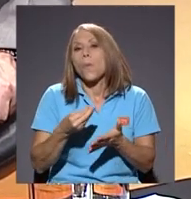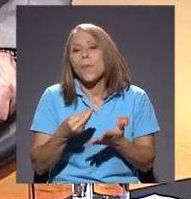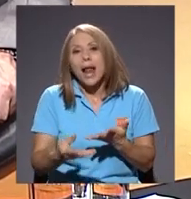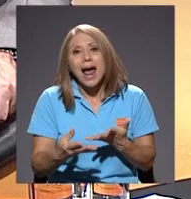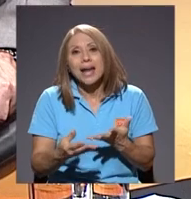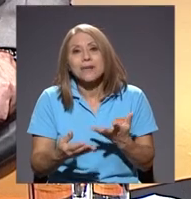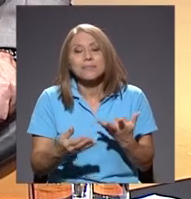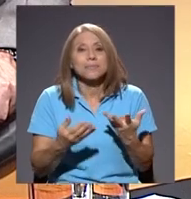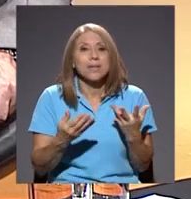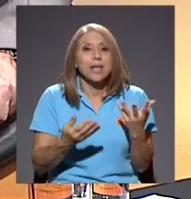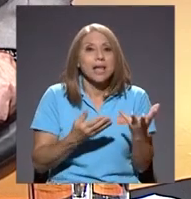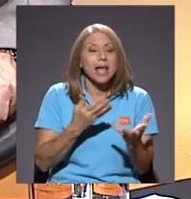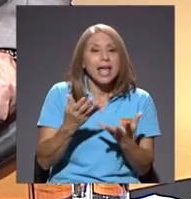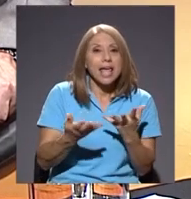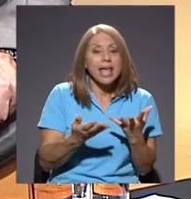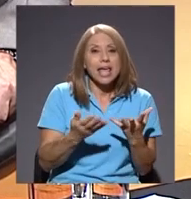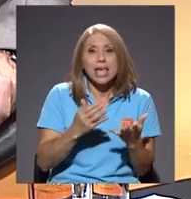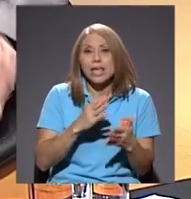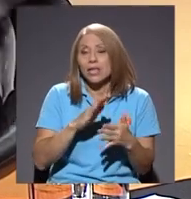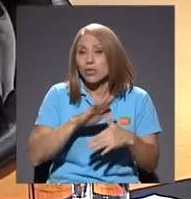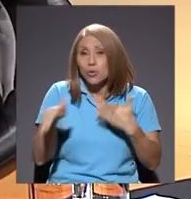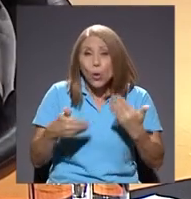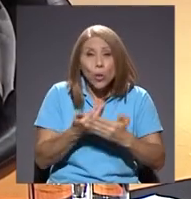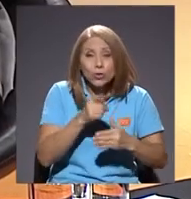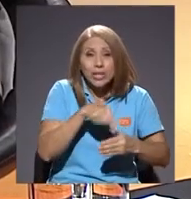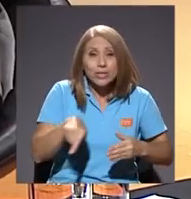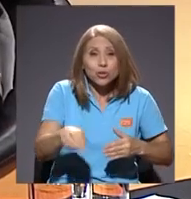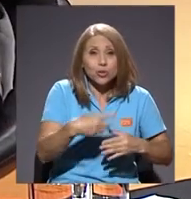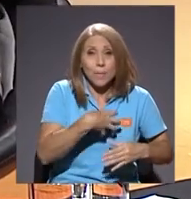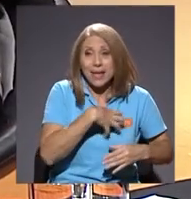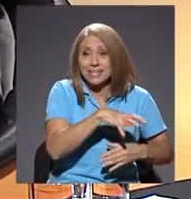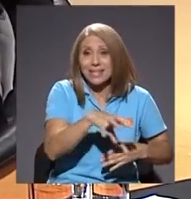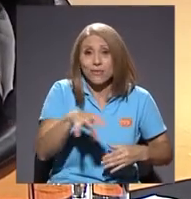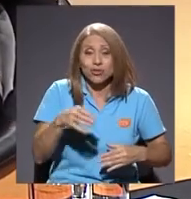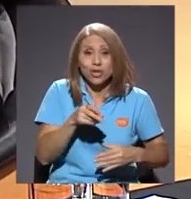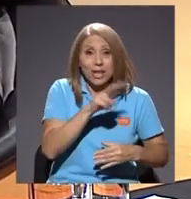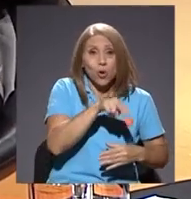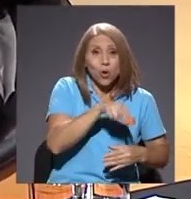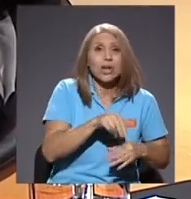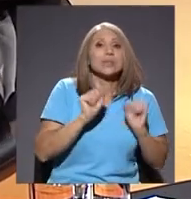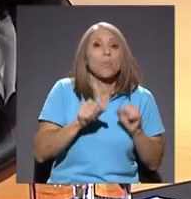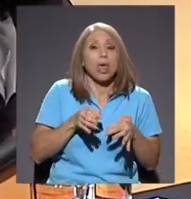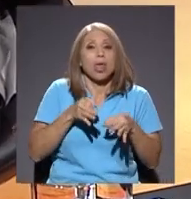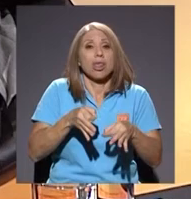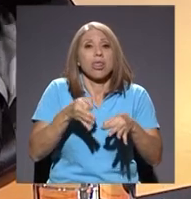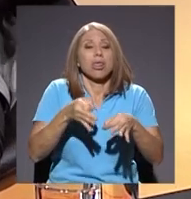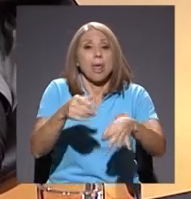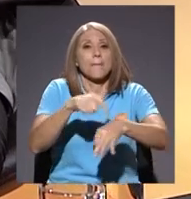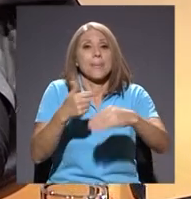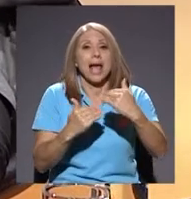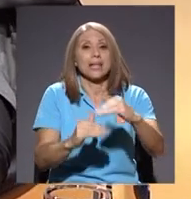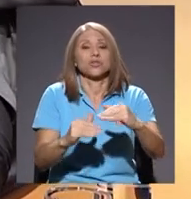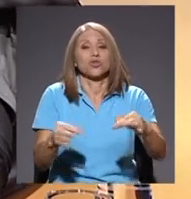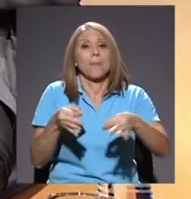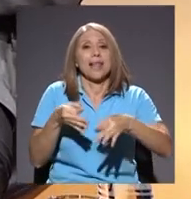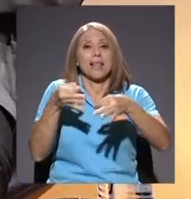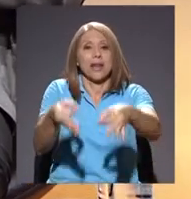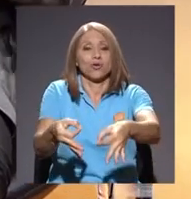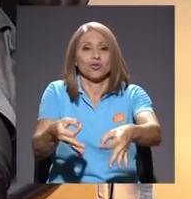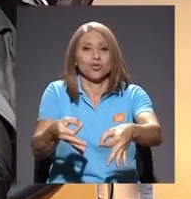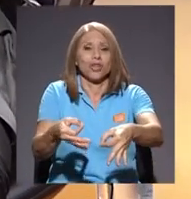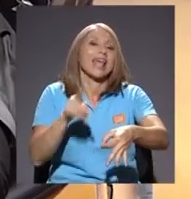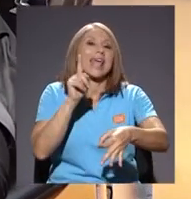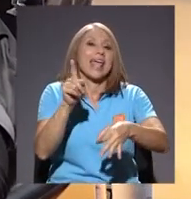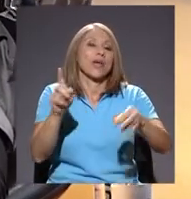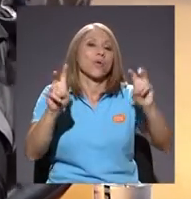locales en moneda en colones los puedan escriturar y tenerlos a plazos más largos en una situación de mercado diferente a la que tiene hoy en día